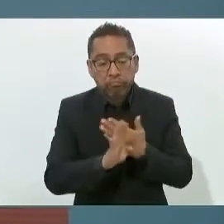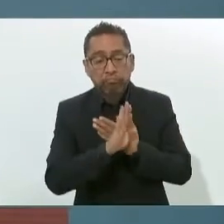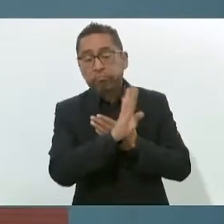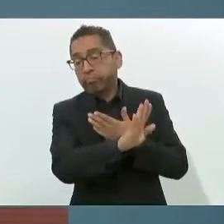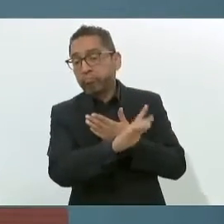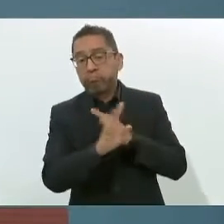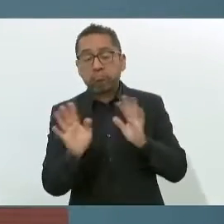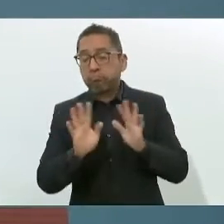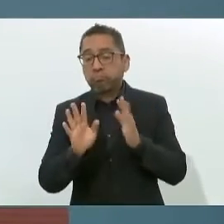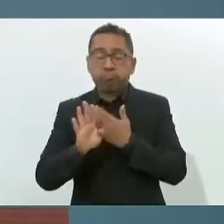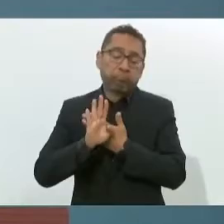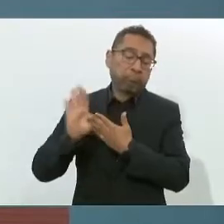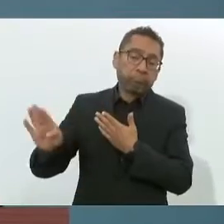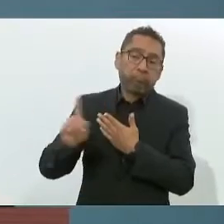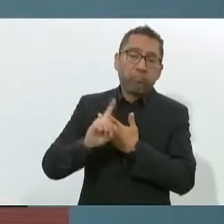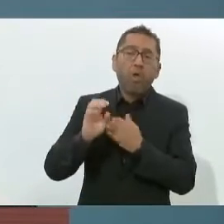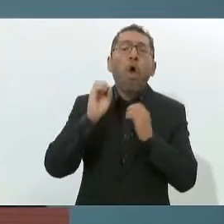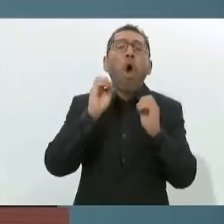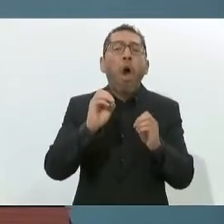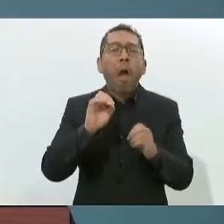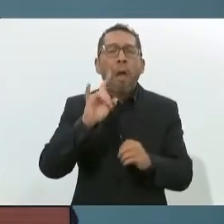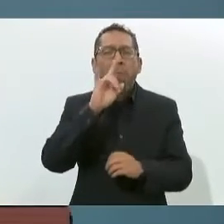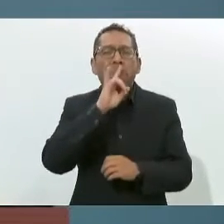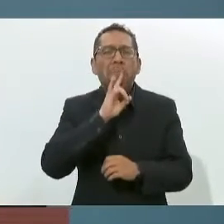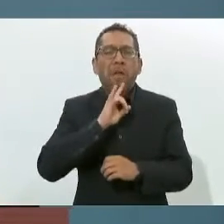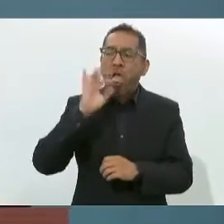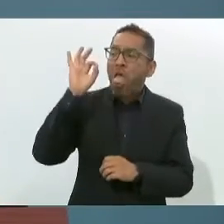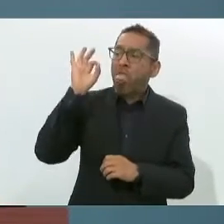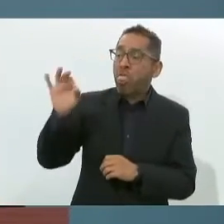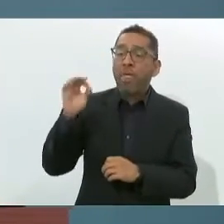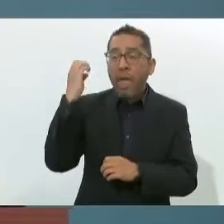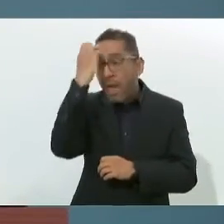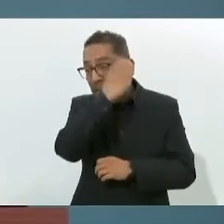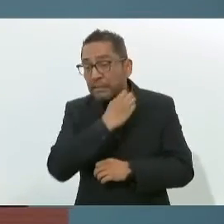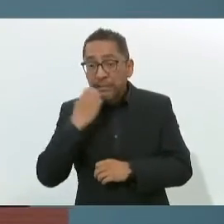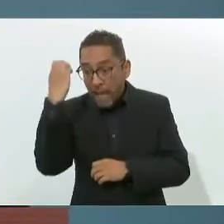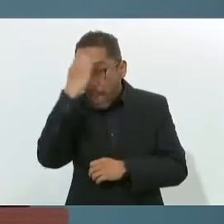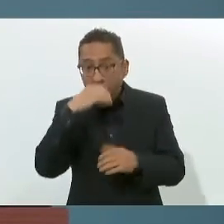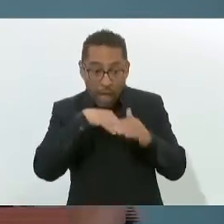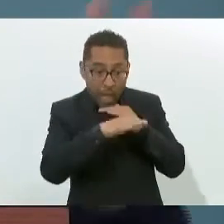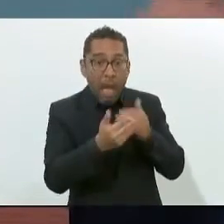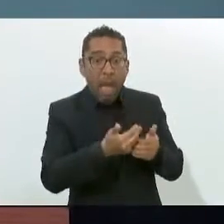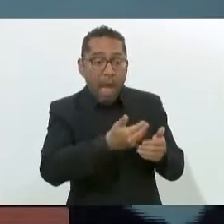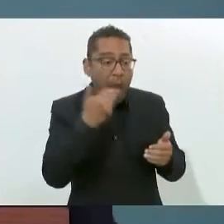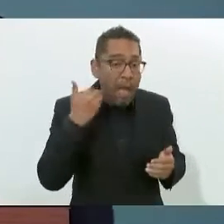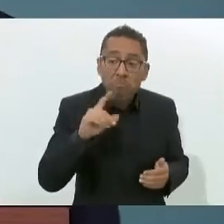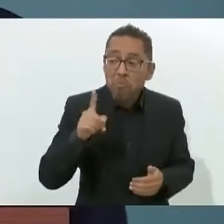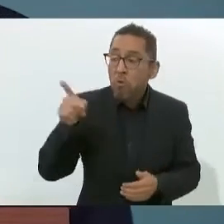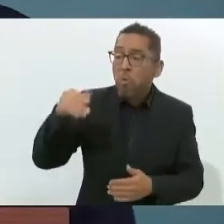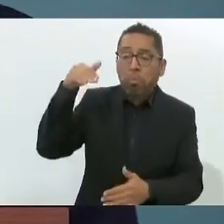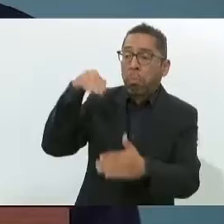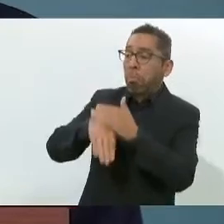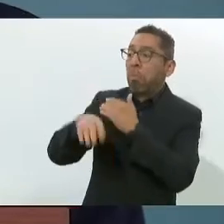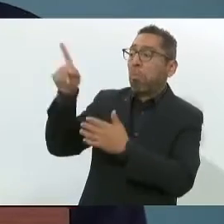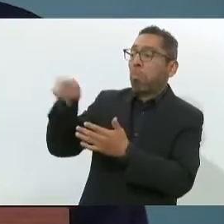con la mentira de que no pasaban el examen de admisión. Se les olvida eso,